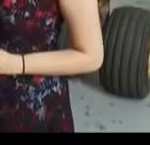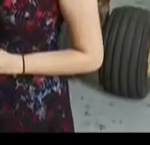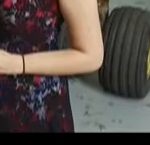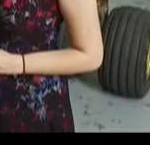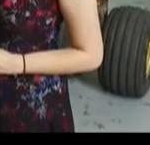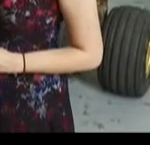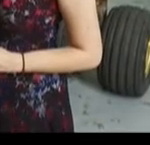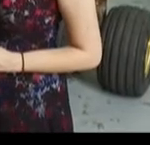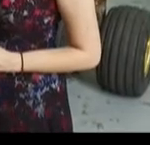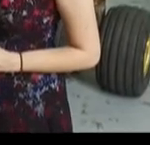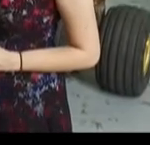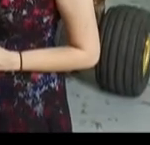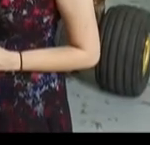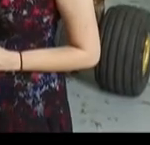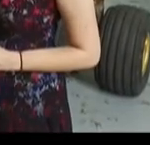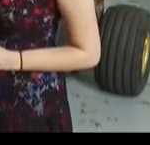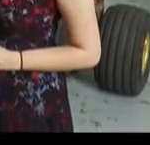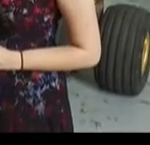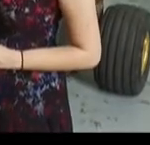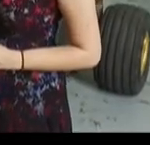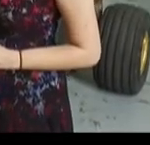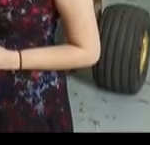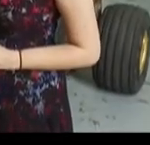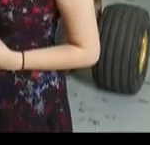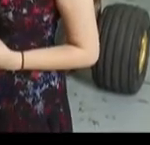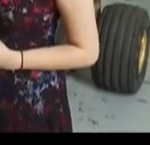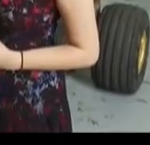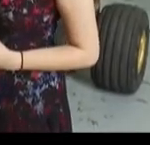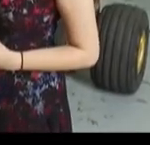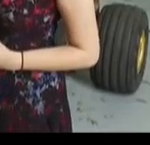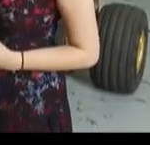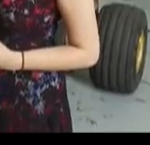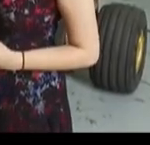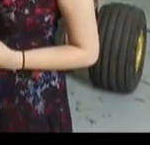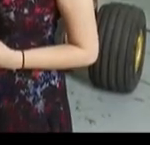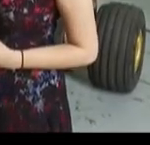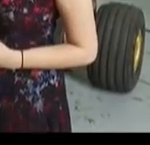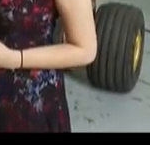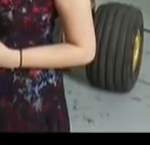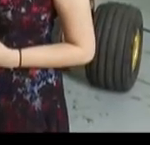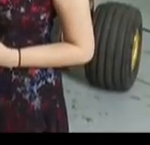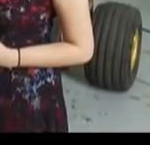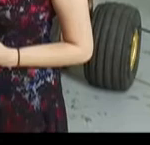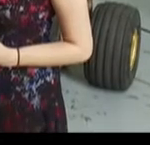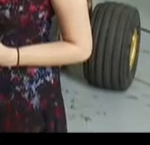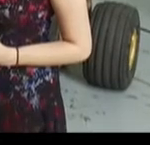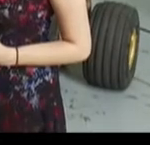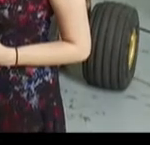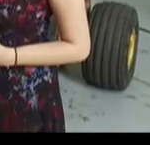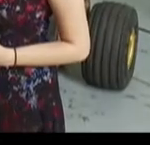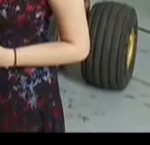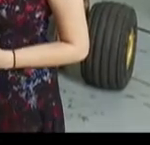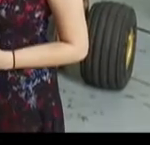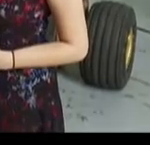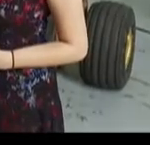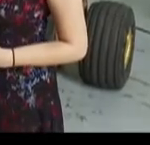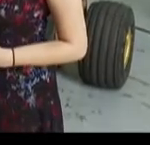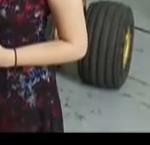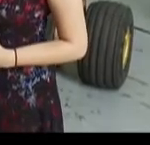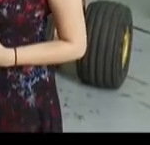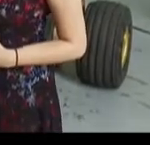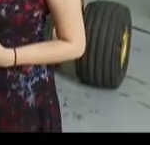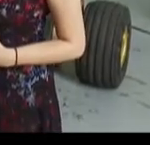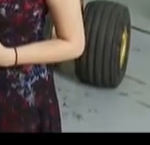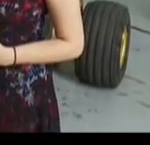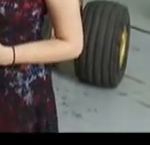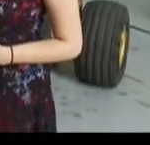trabajar posiblemente un proyecto con la Estación Internacional. Lo que yo le diría a los chicos es que se involucren en las carreras